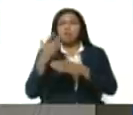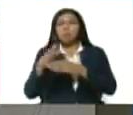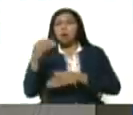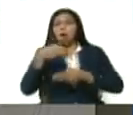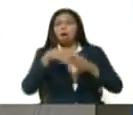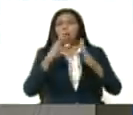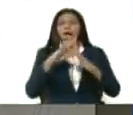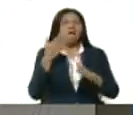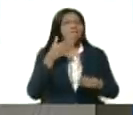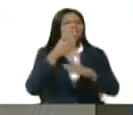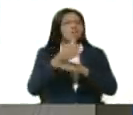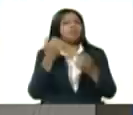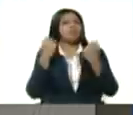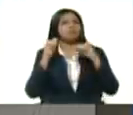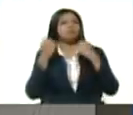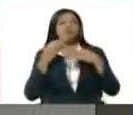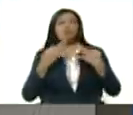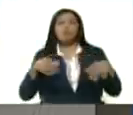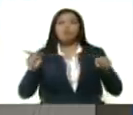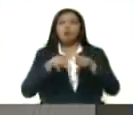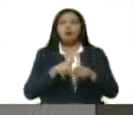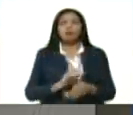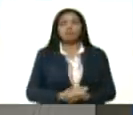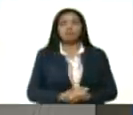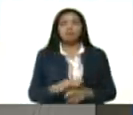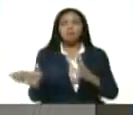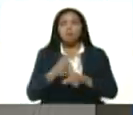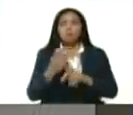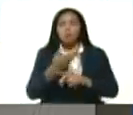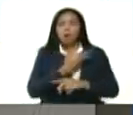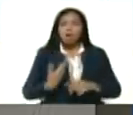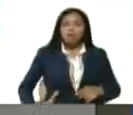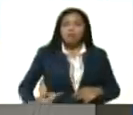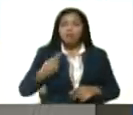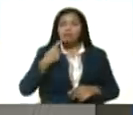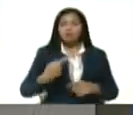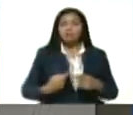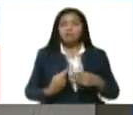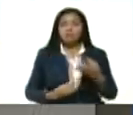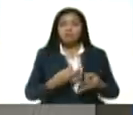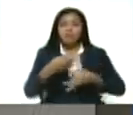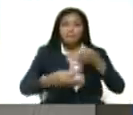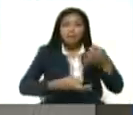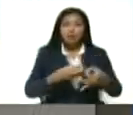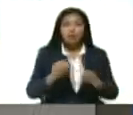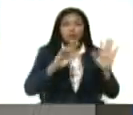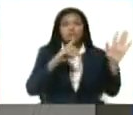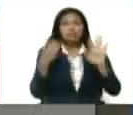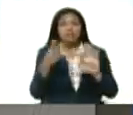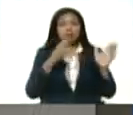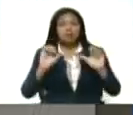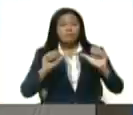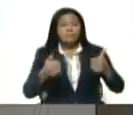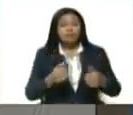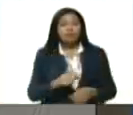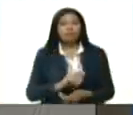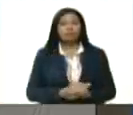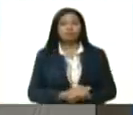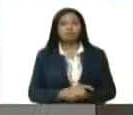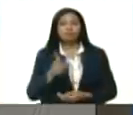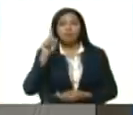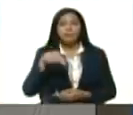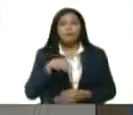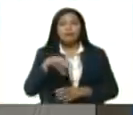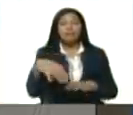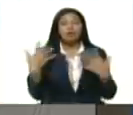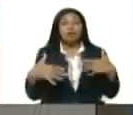social colectiva que el presidente Maduro decretó desde el día 16 de marzo y además violentando el estado de alarma